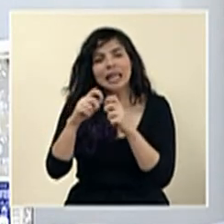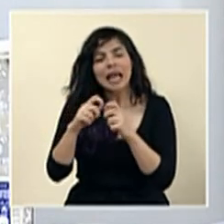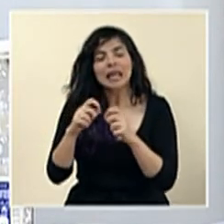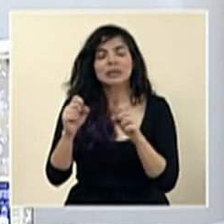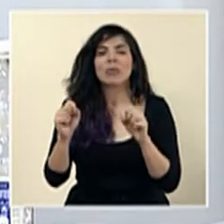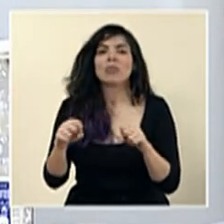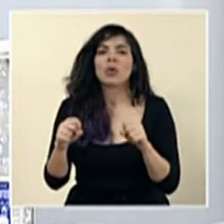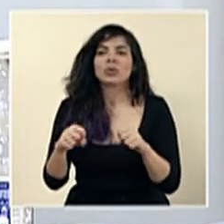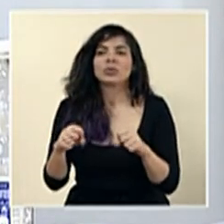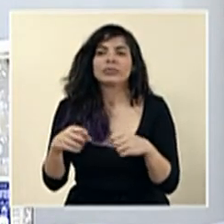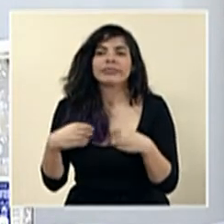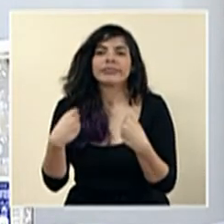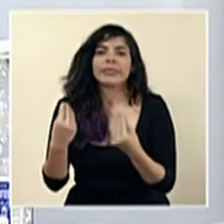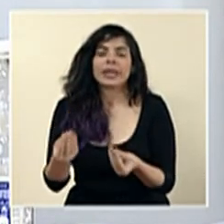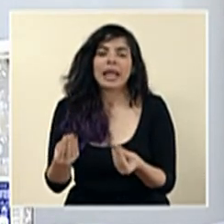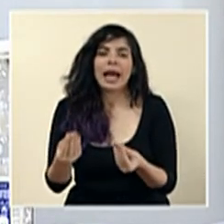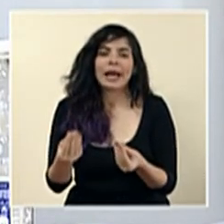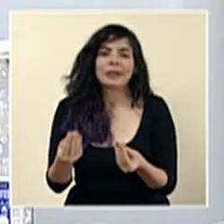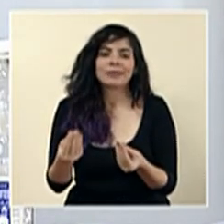podría